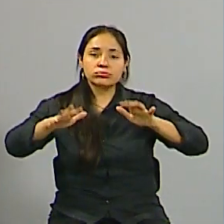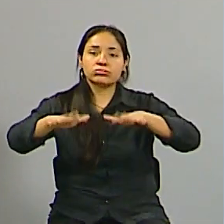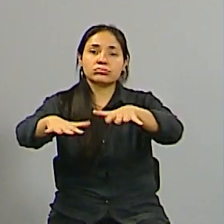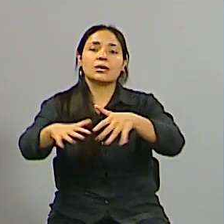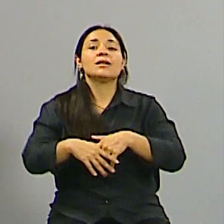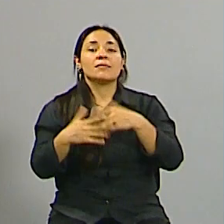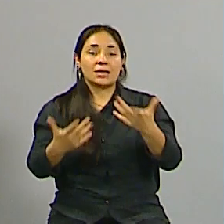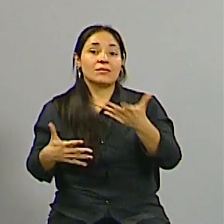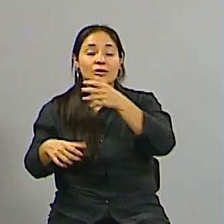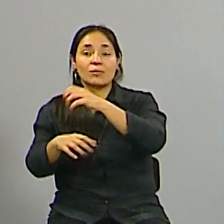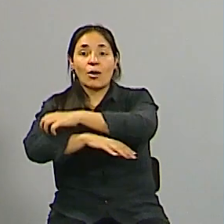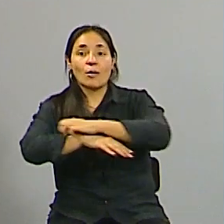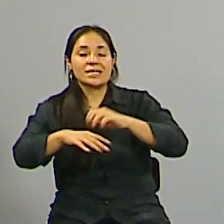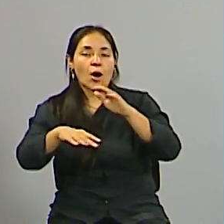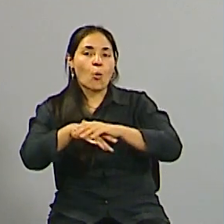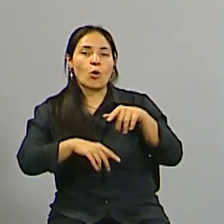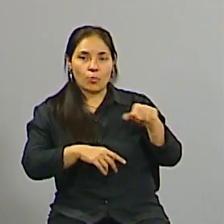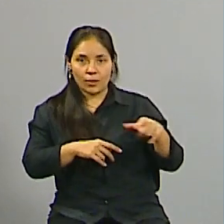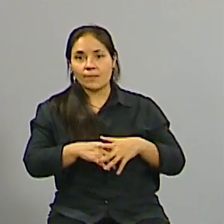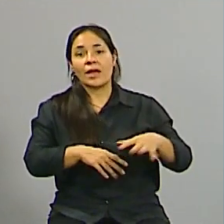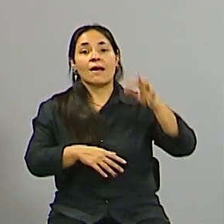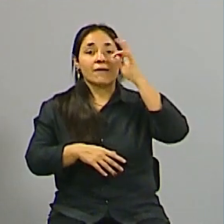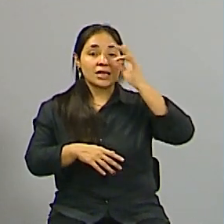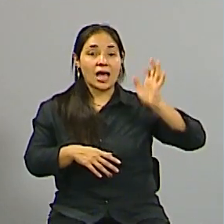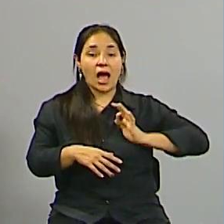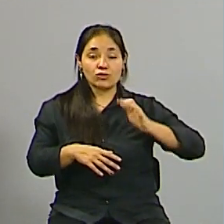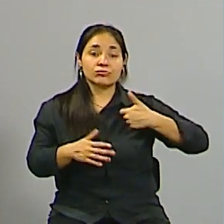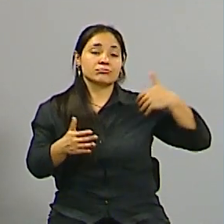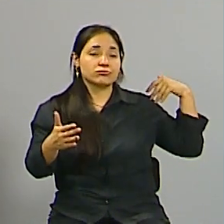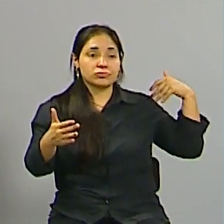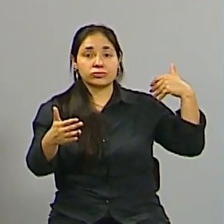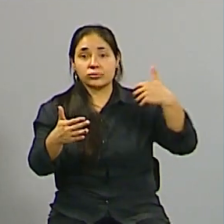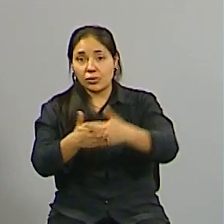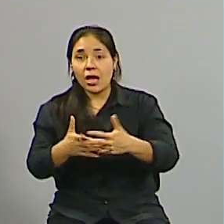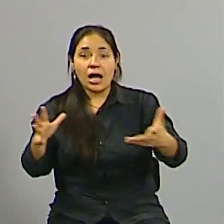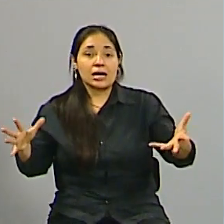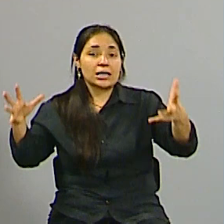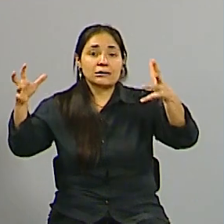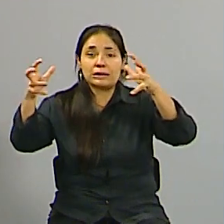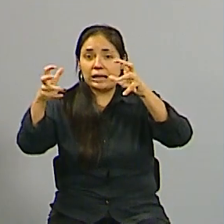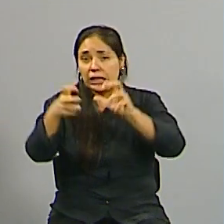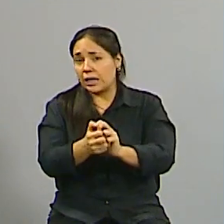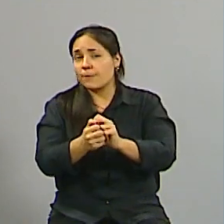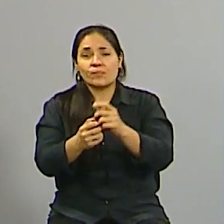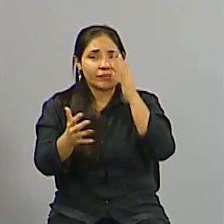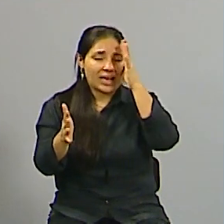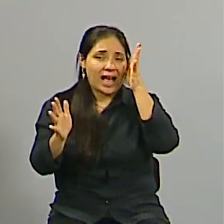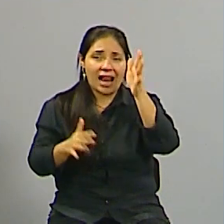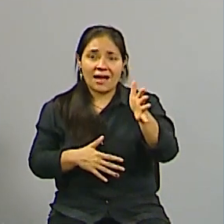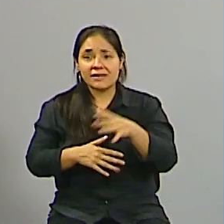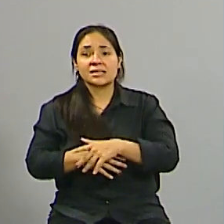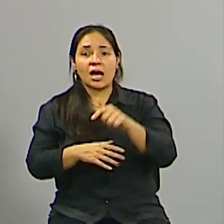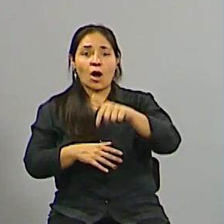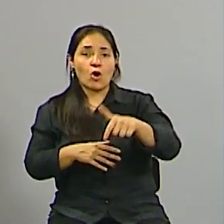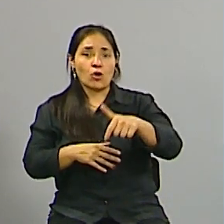atada a esa desocupación. 20 años después, en una crisis que tiene todos los componentes de una crisis catastrófica como la